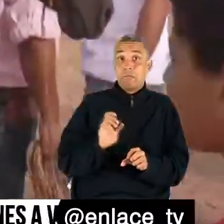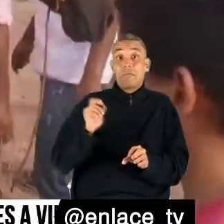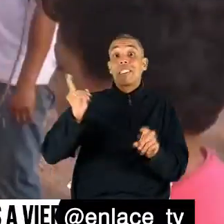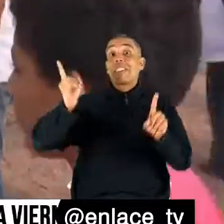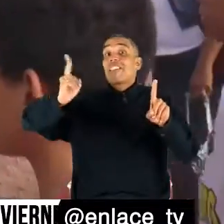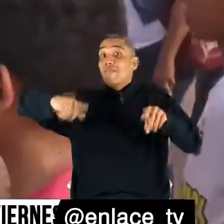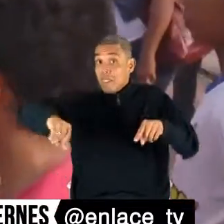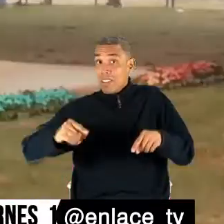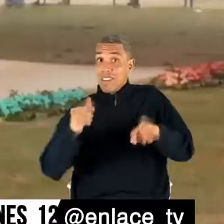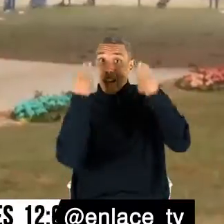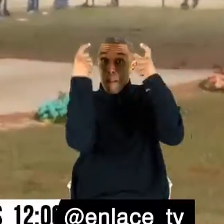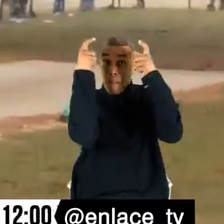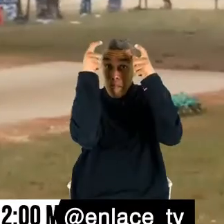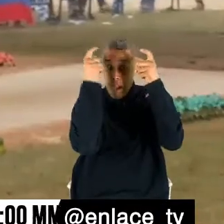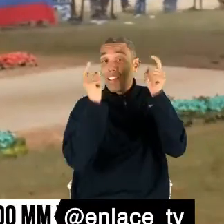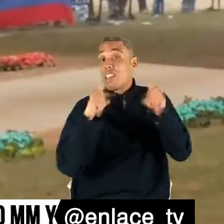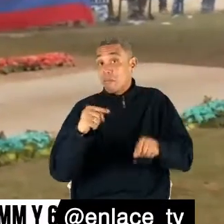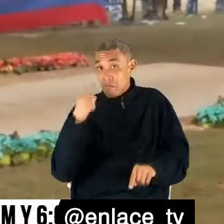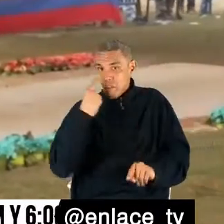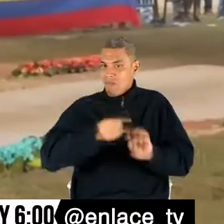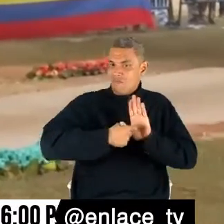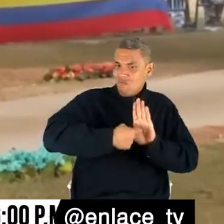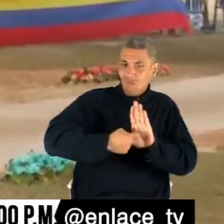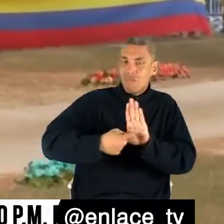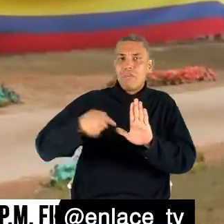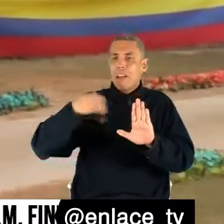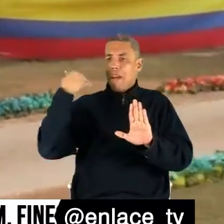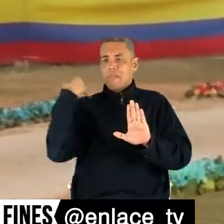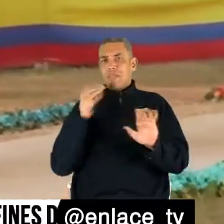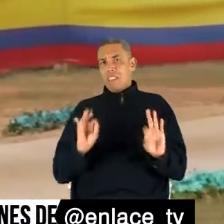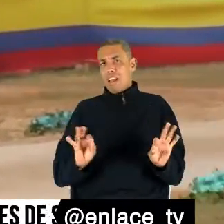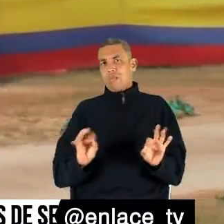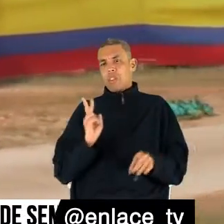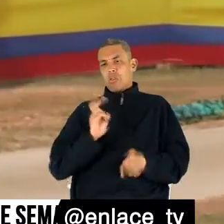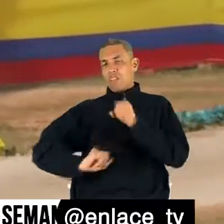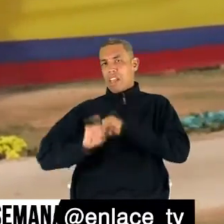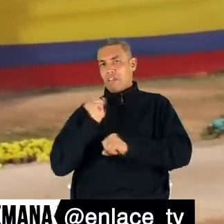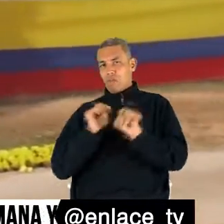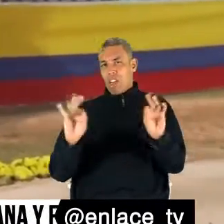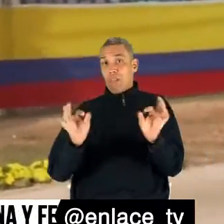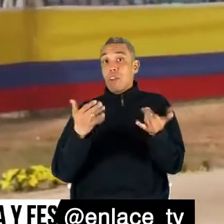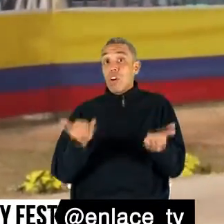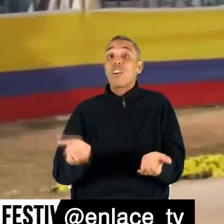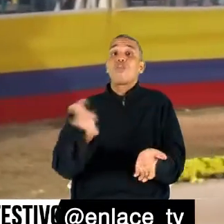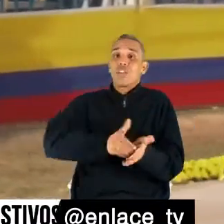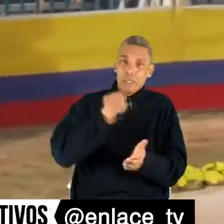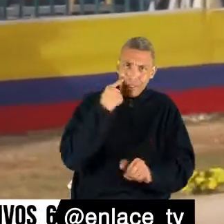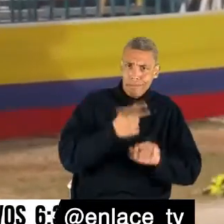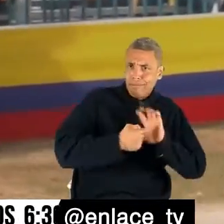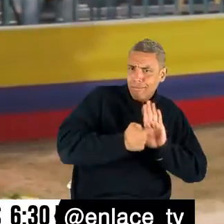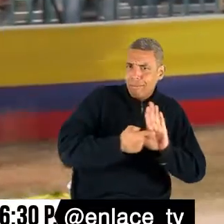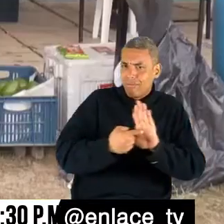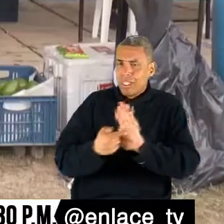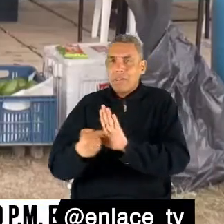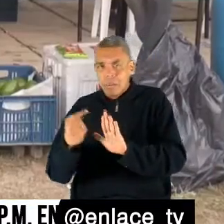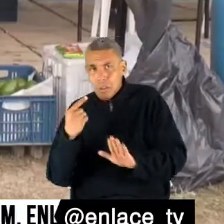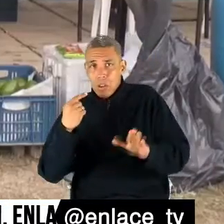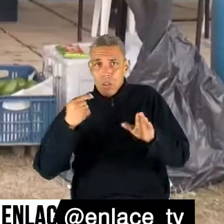presentando este tipo de eventos en nuestro municipio, y también una completa muestra